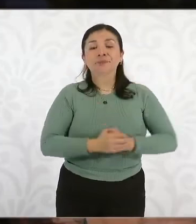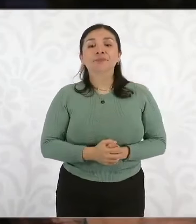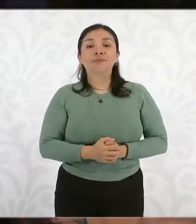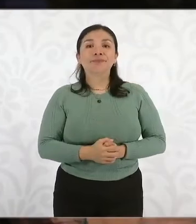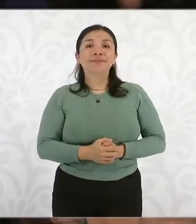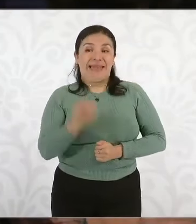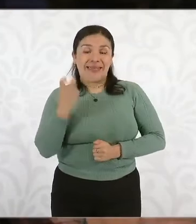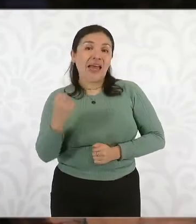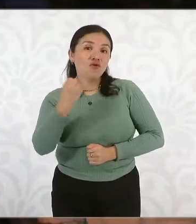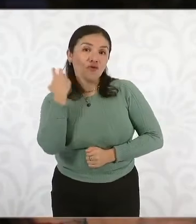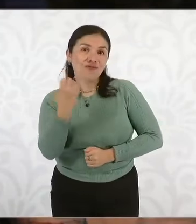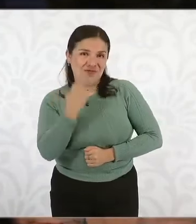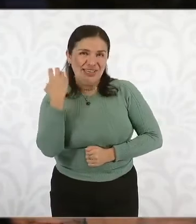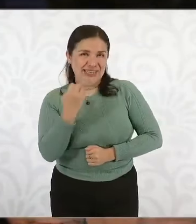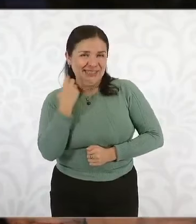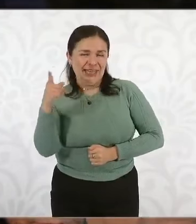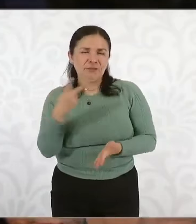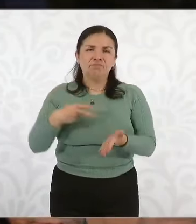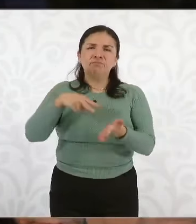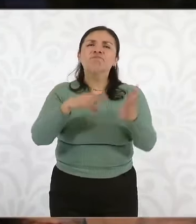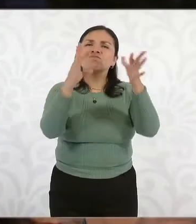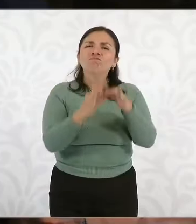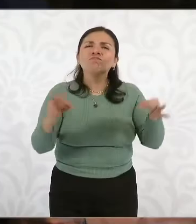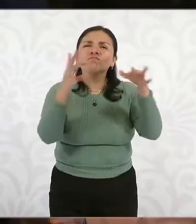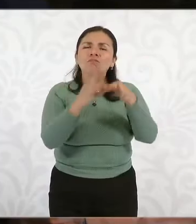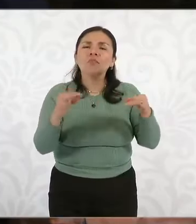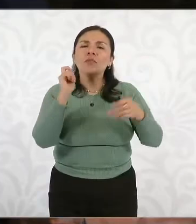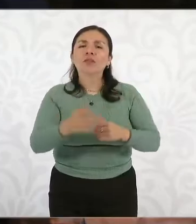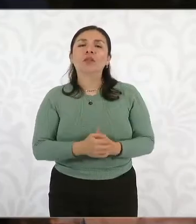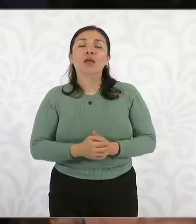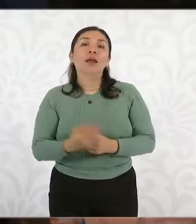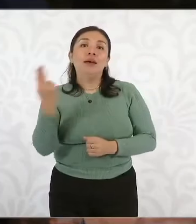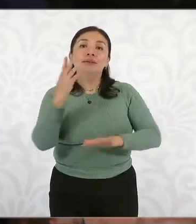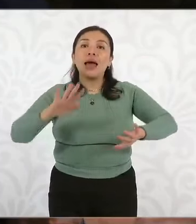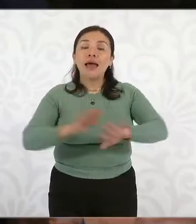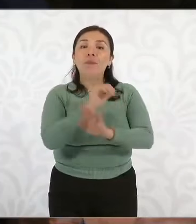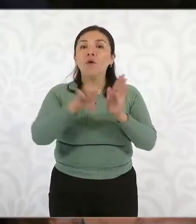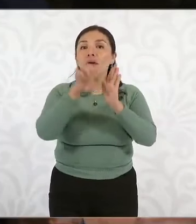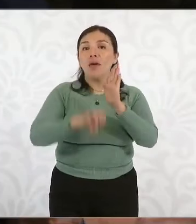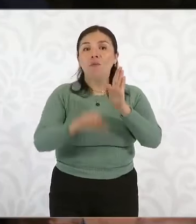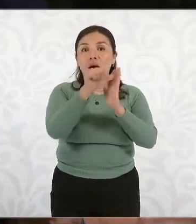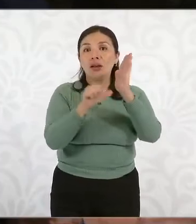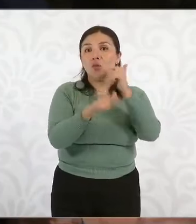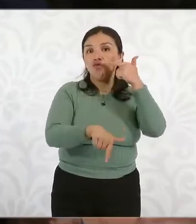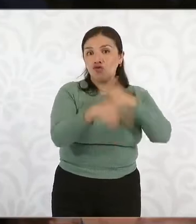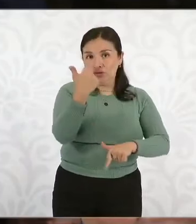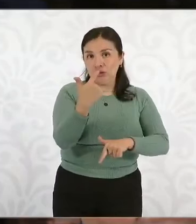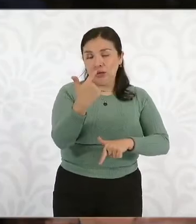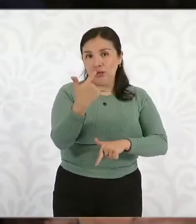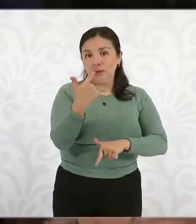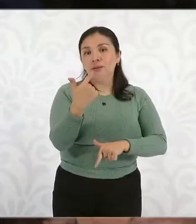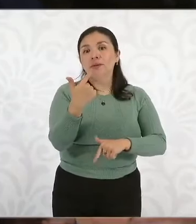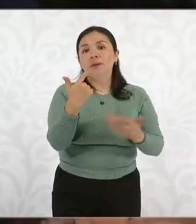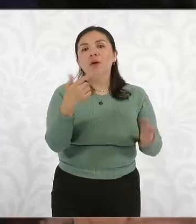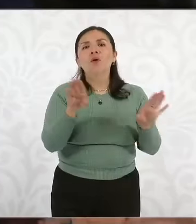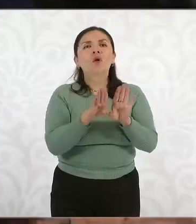conferencia de prensa se comentó cambios, por ejemplo, en el artículo 12, para aclarar, digamos,